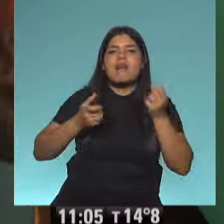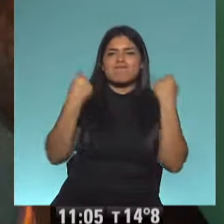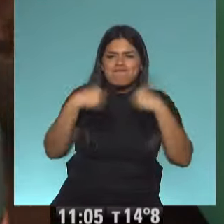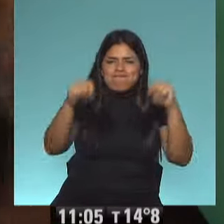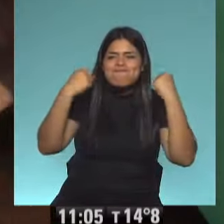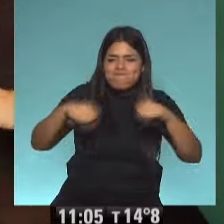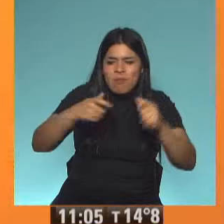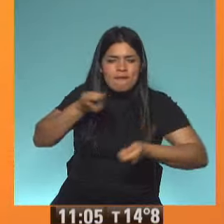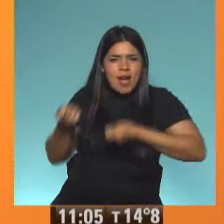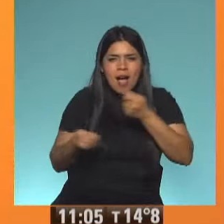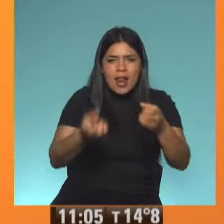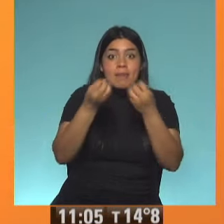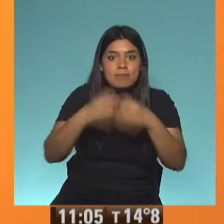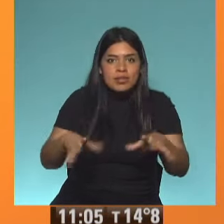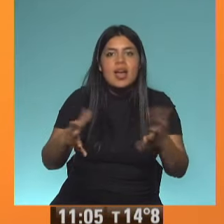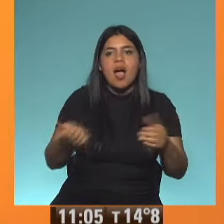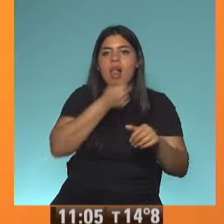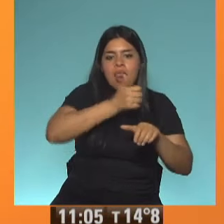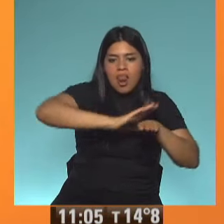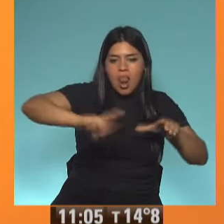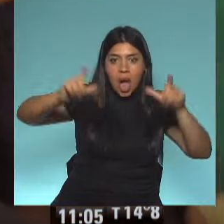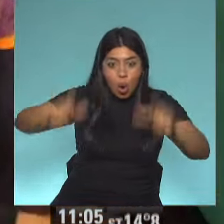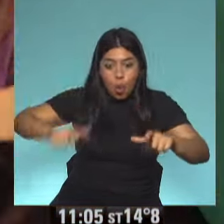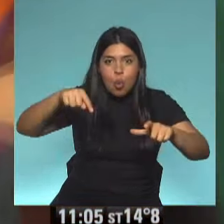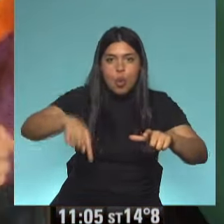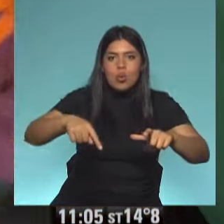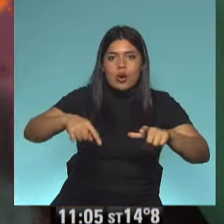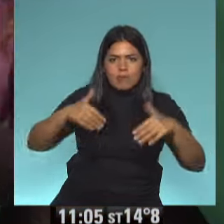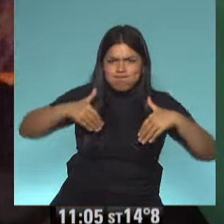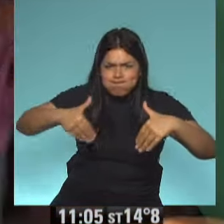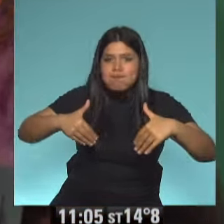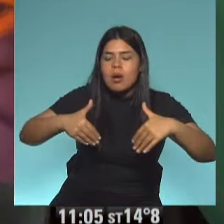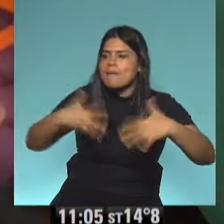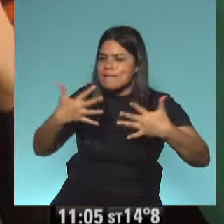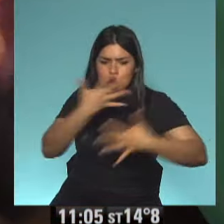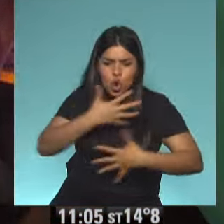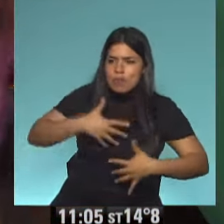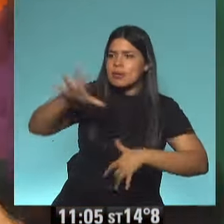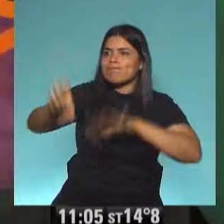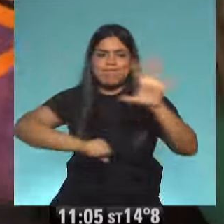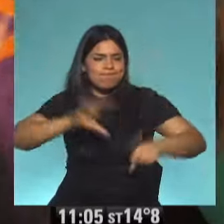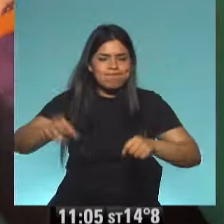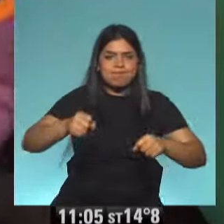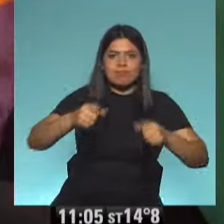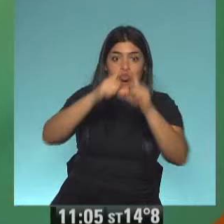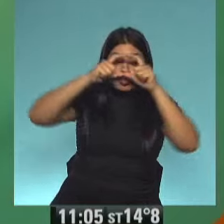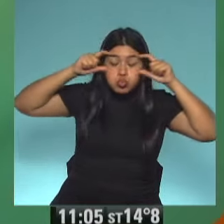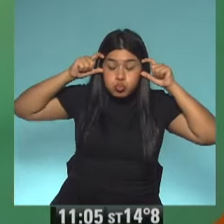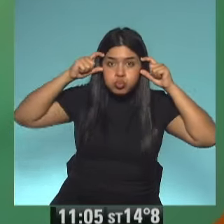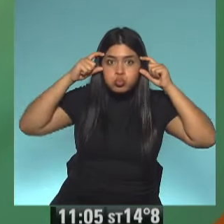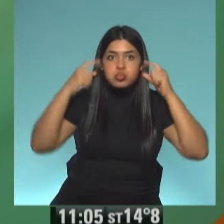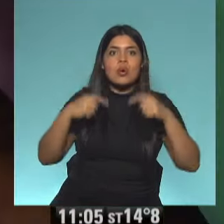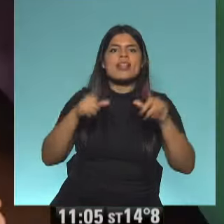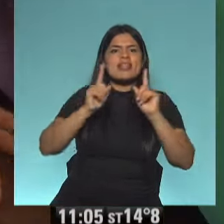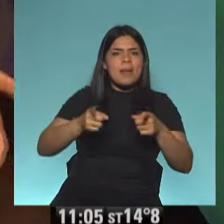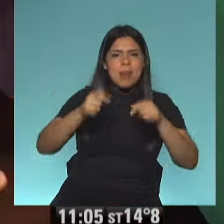la laguna salió a buscar un disfraz. Se puso antifaz de piojo y plumas como el chajá. ¿Qué